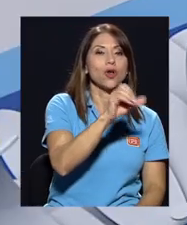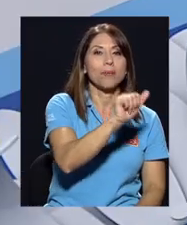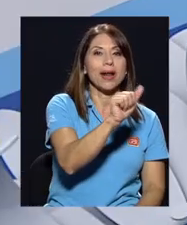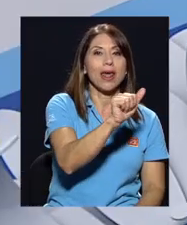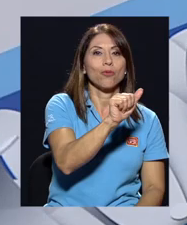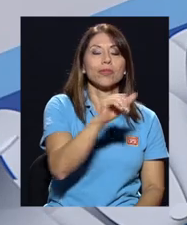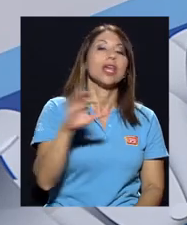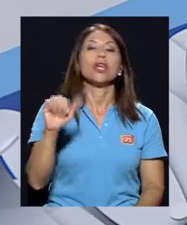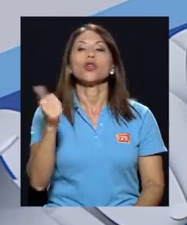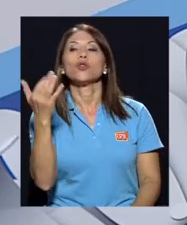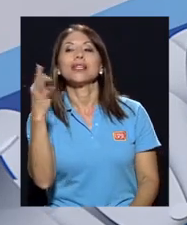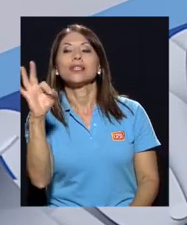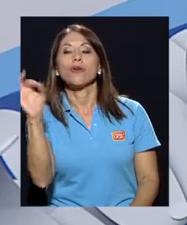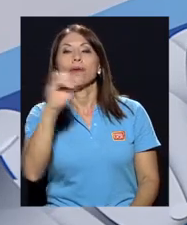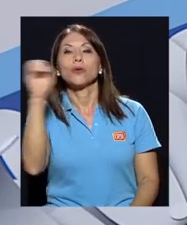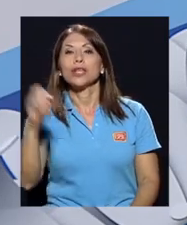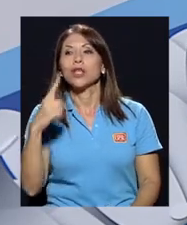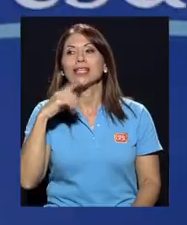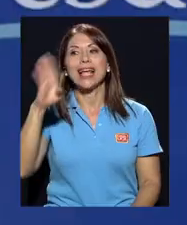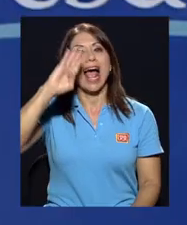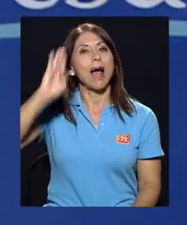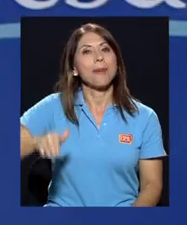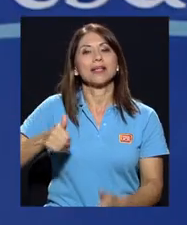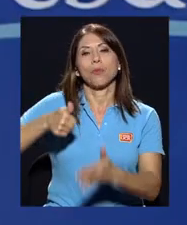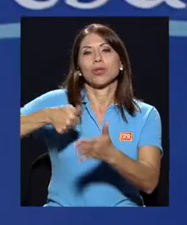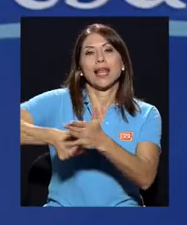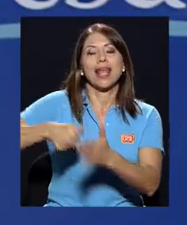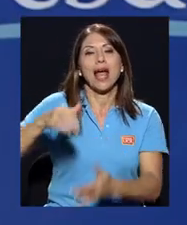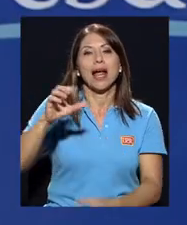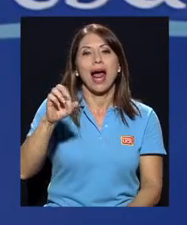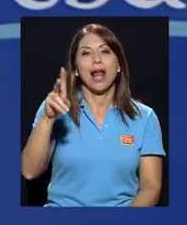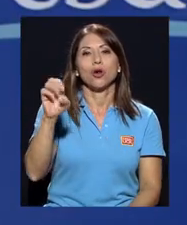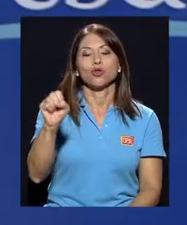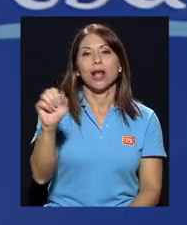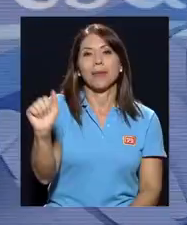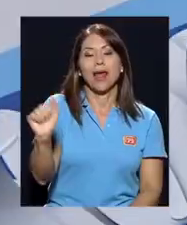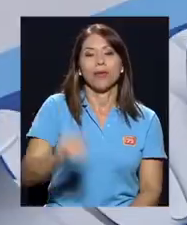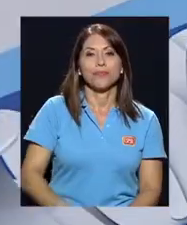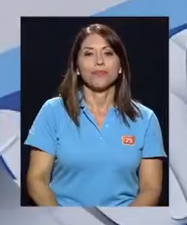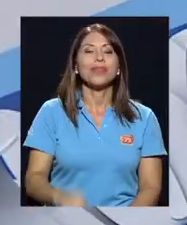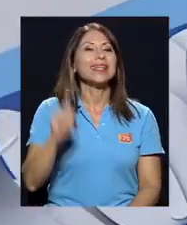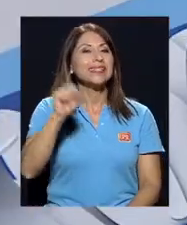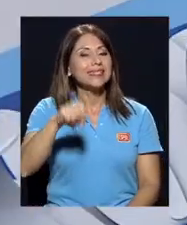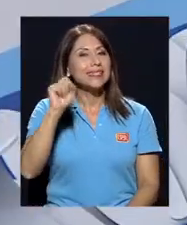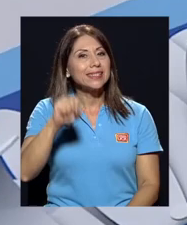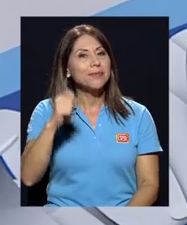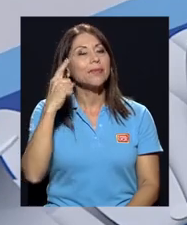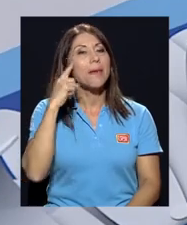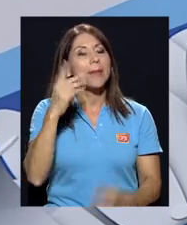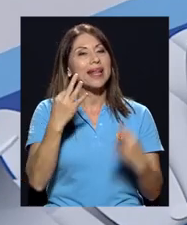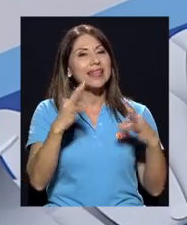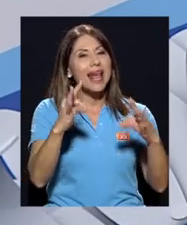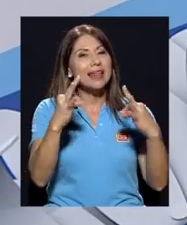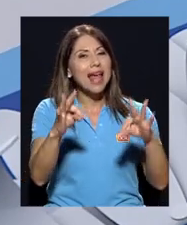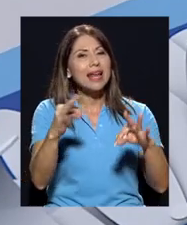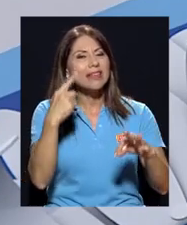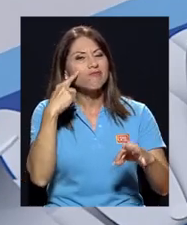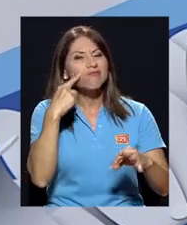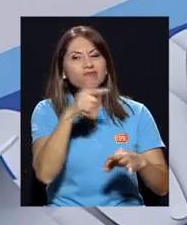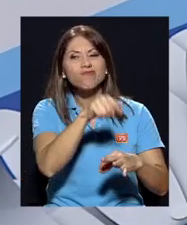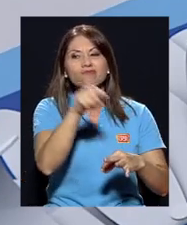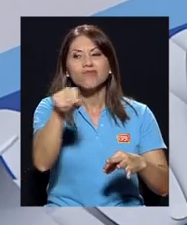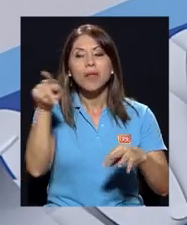dice que jamás votaría por carlos alvarado si para intentar definir un poco en este momento las personas como se ven con